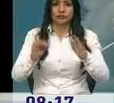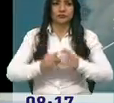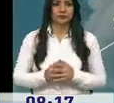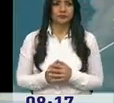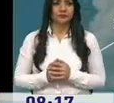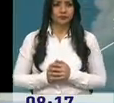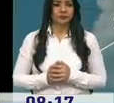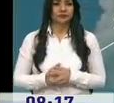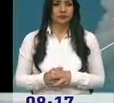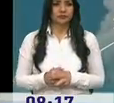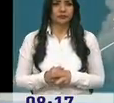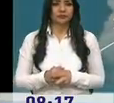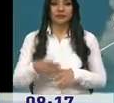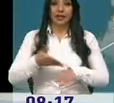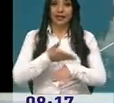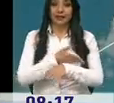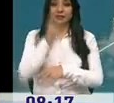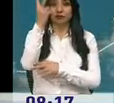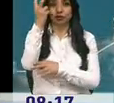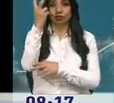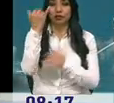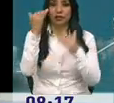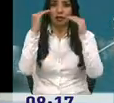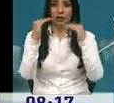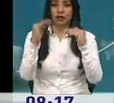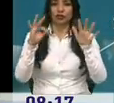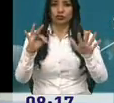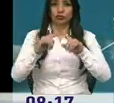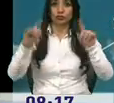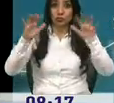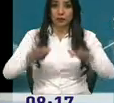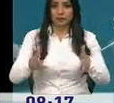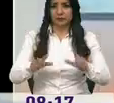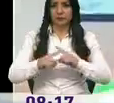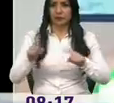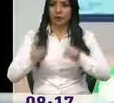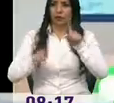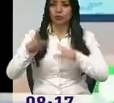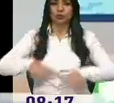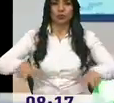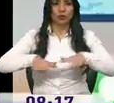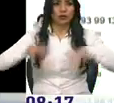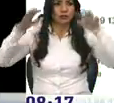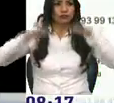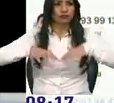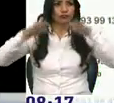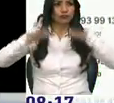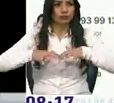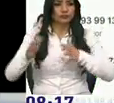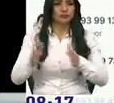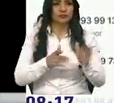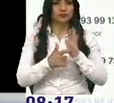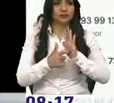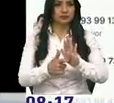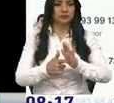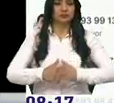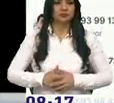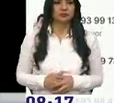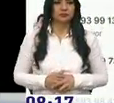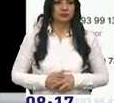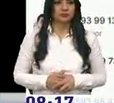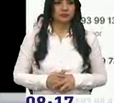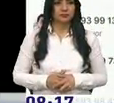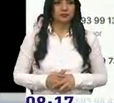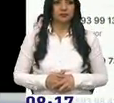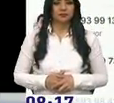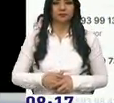temperatura de 12 a 8 grados en la ciudad. No llueve, pero un ratito más comienzan los chapuzones. Y mire el dolor de la gente. En